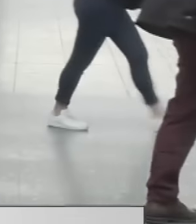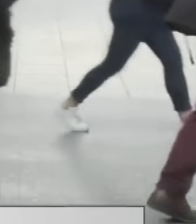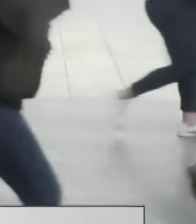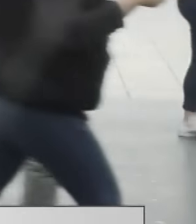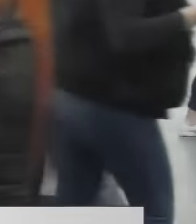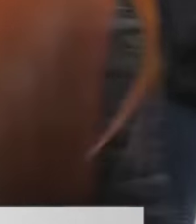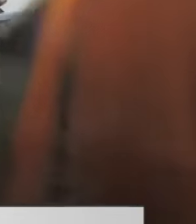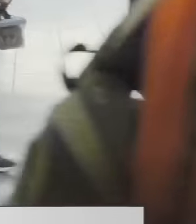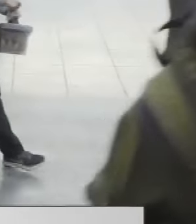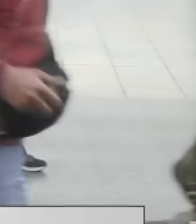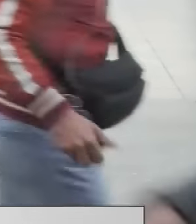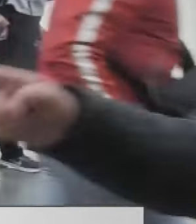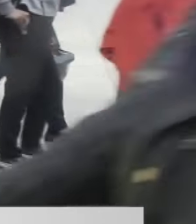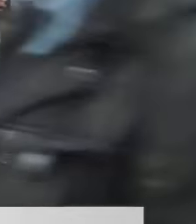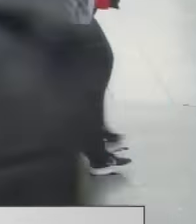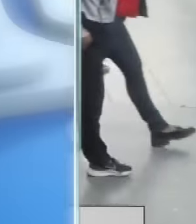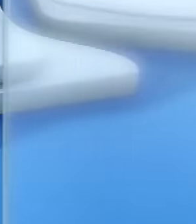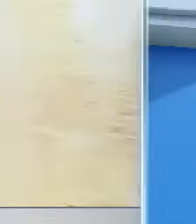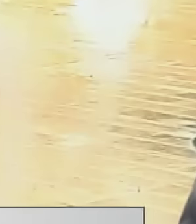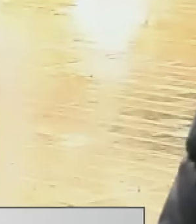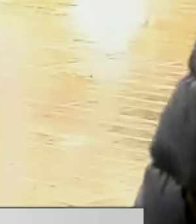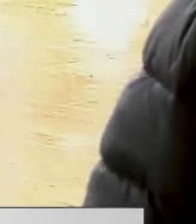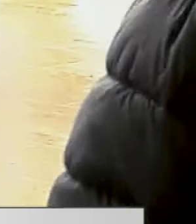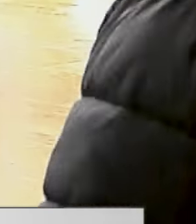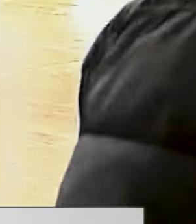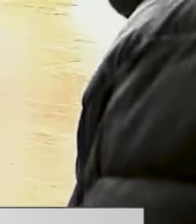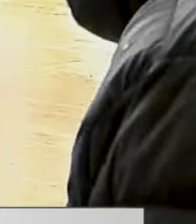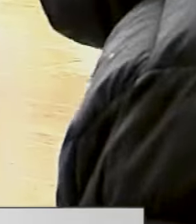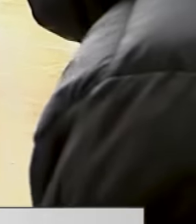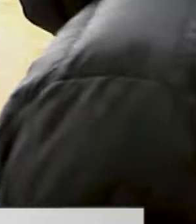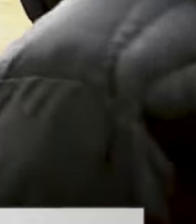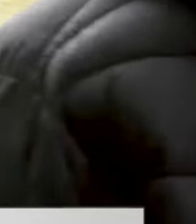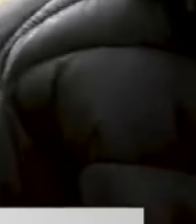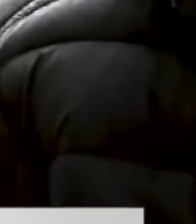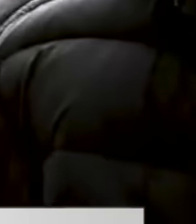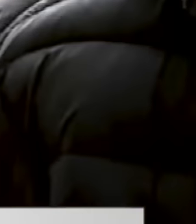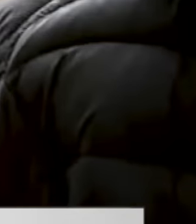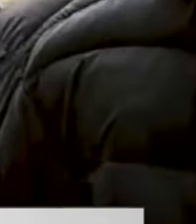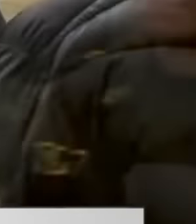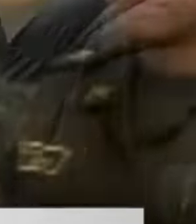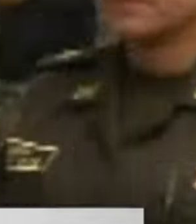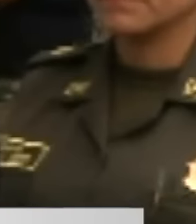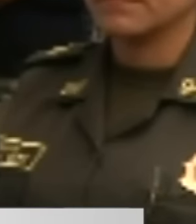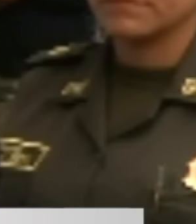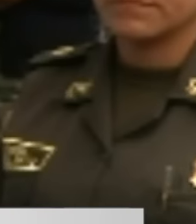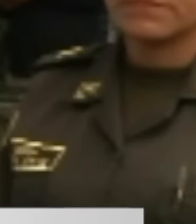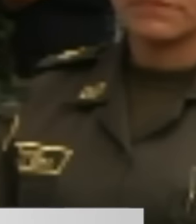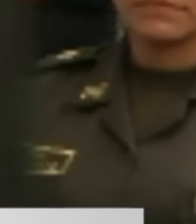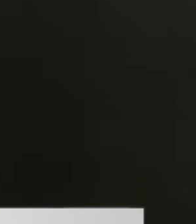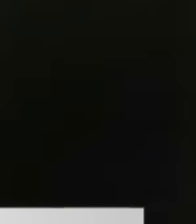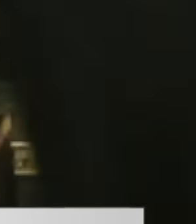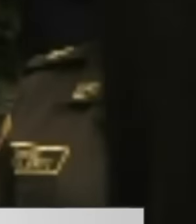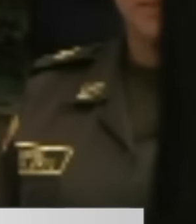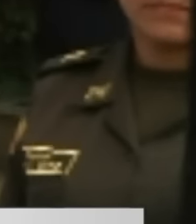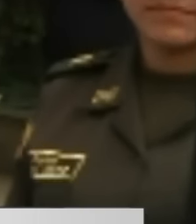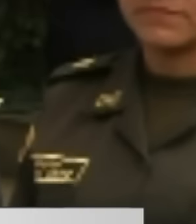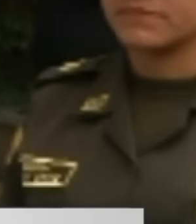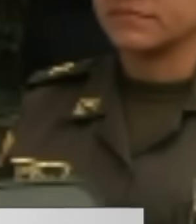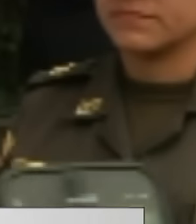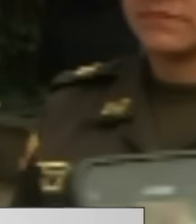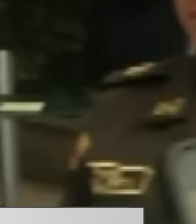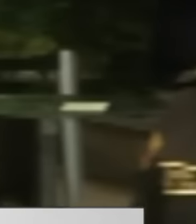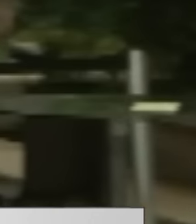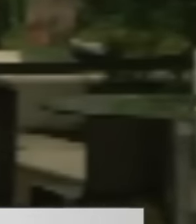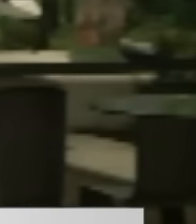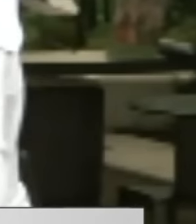de Bogotá, Carlos Fernando Galán. Autoridades en Antioquia adelantan un consejo extraordinario de seguridad tras el ataque que